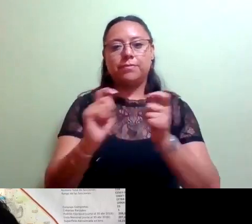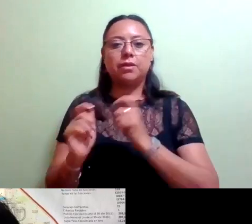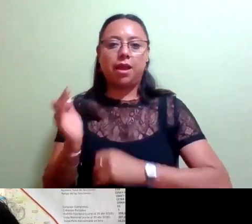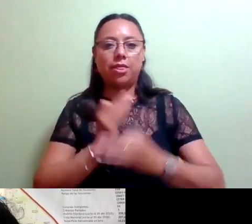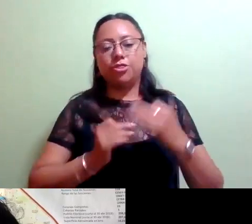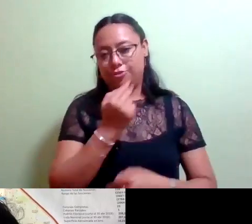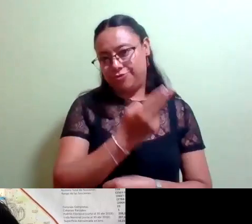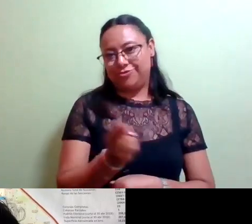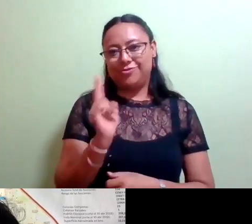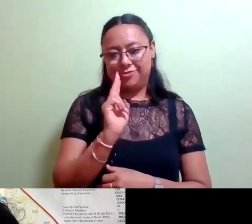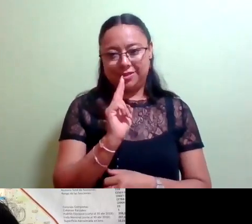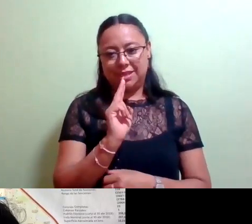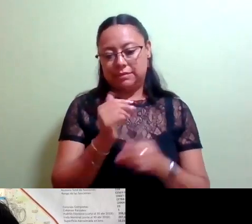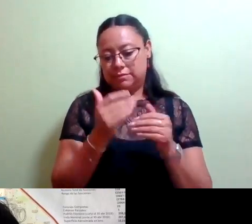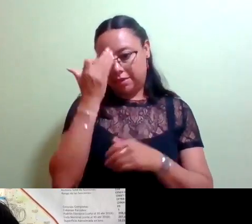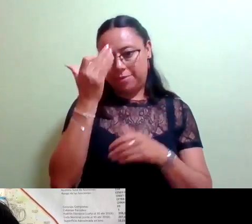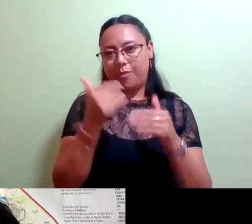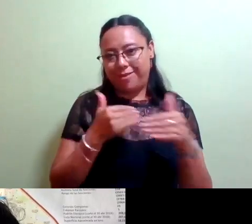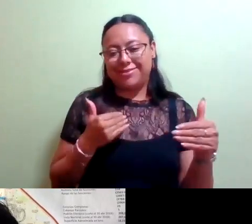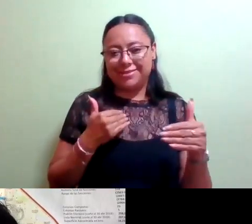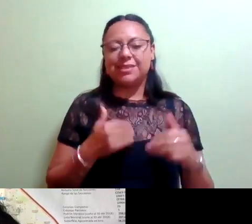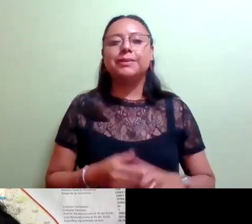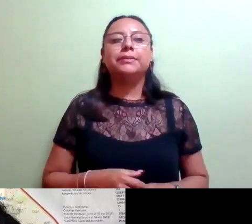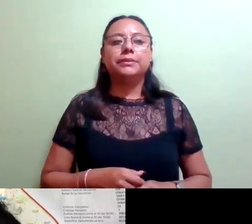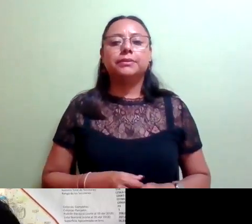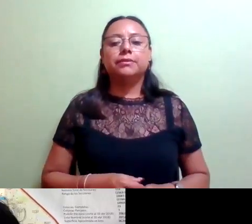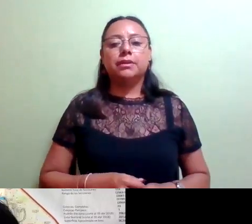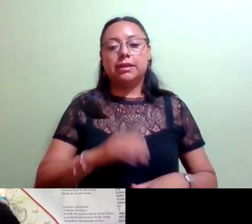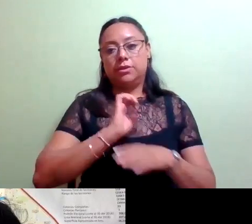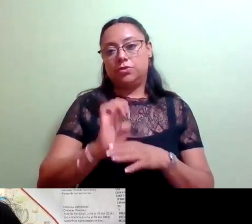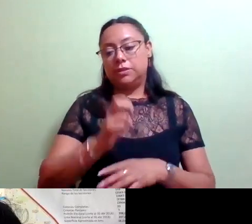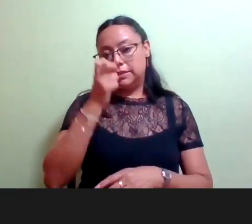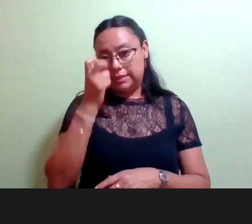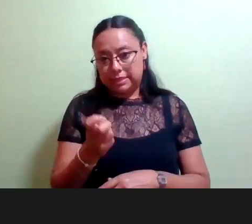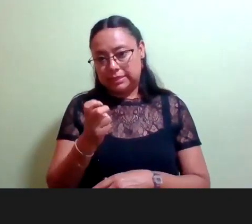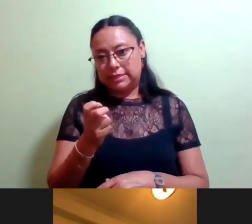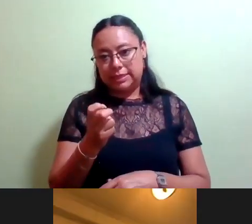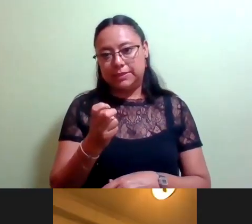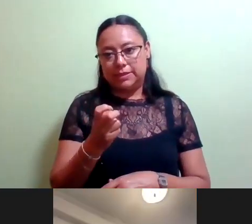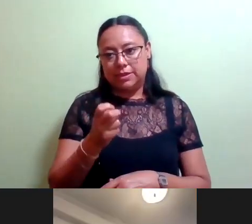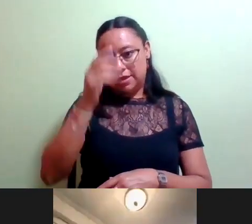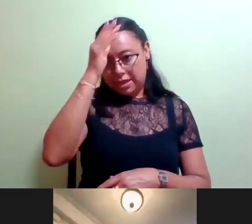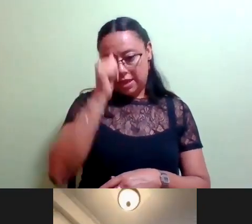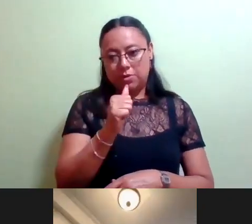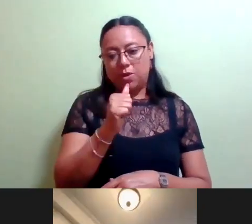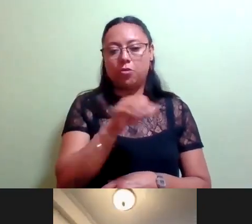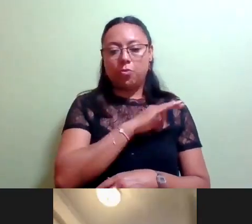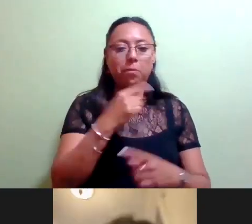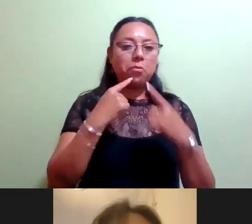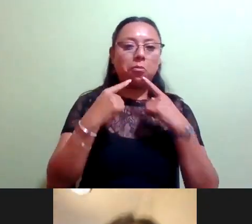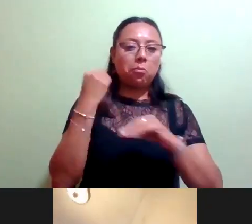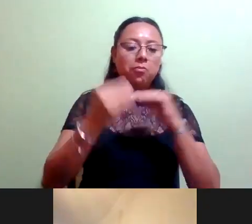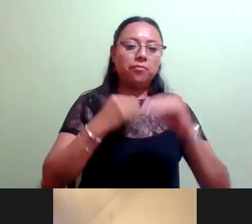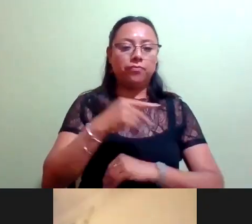todos ustedes con anticipación. Está a discusión el presente acuerdo. ¿Hay